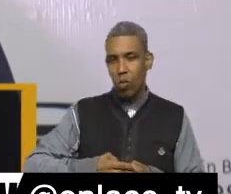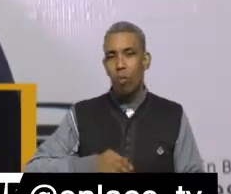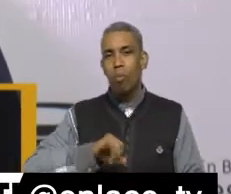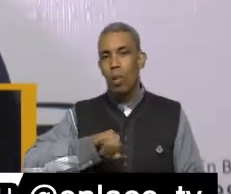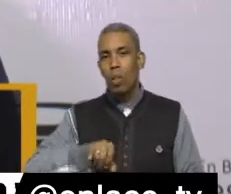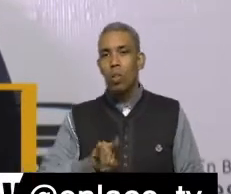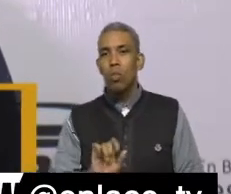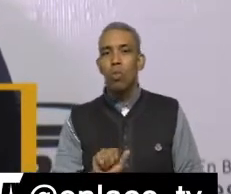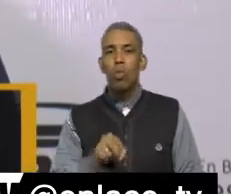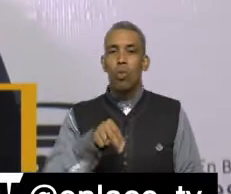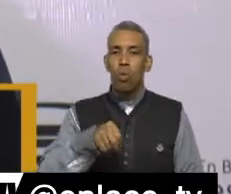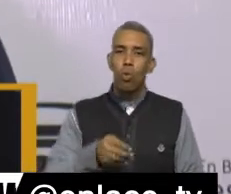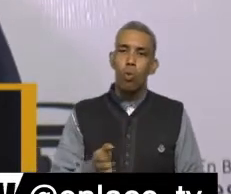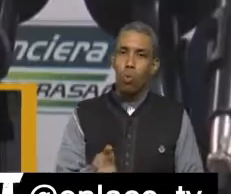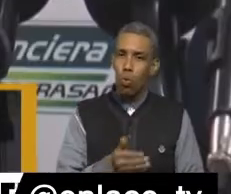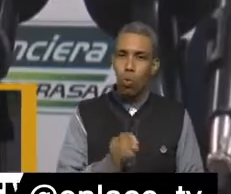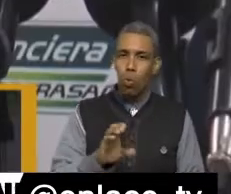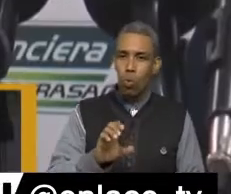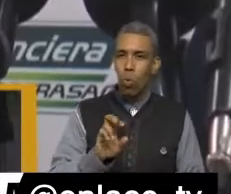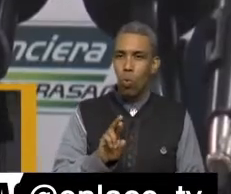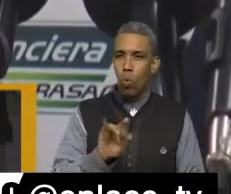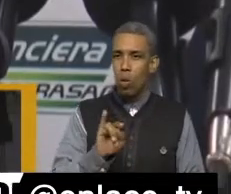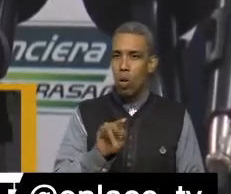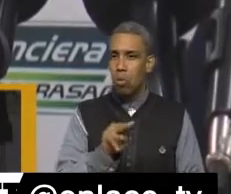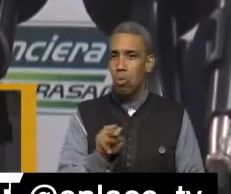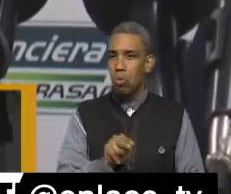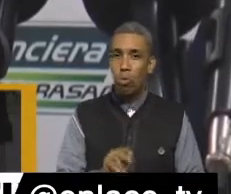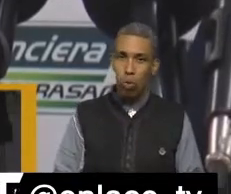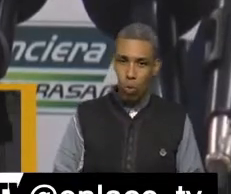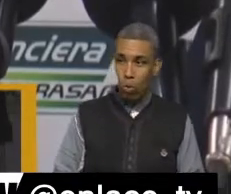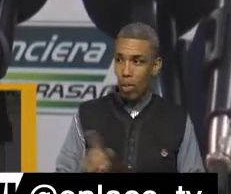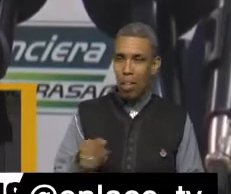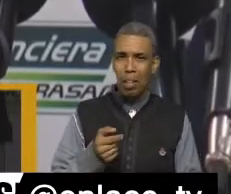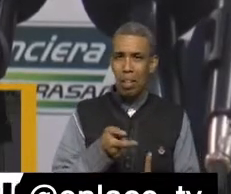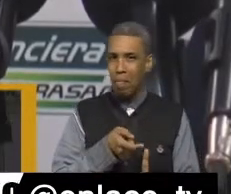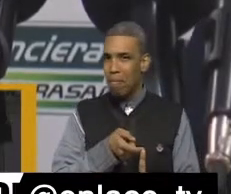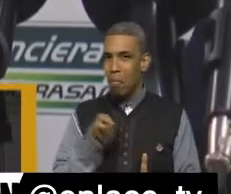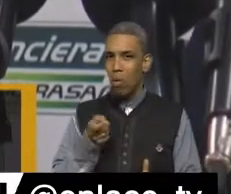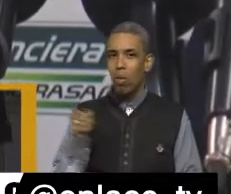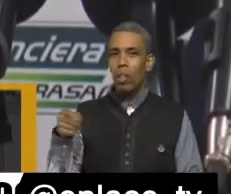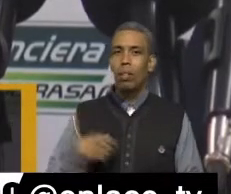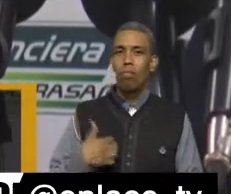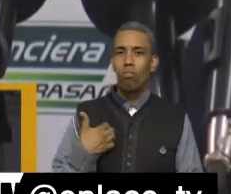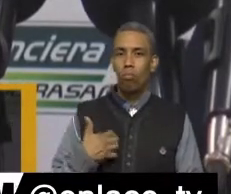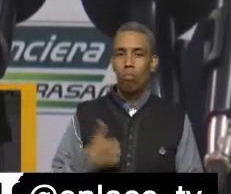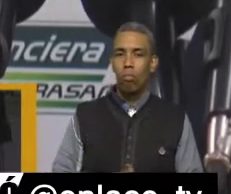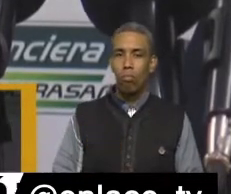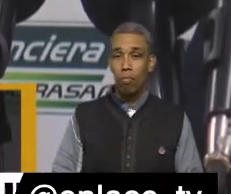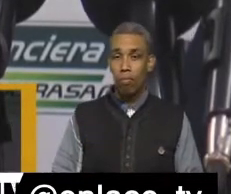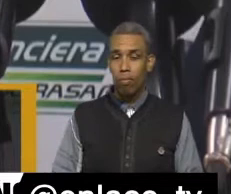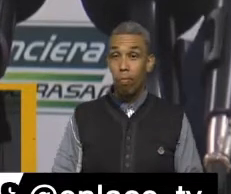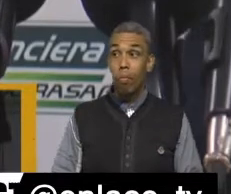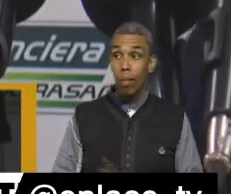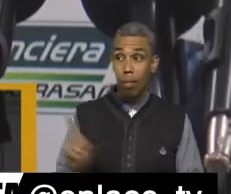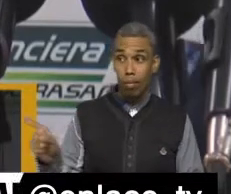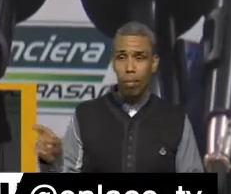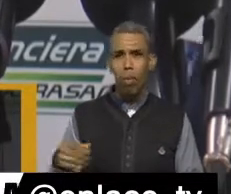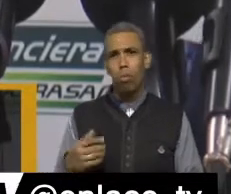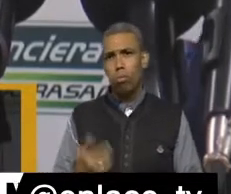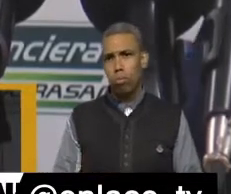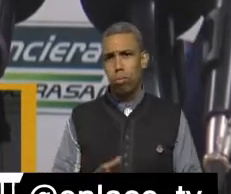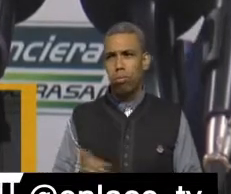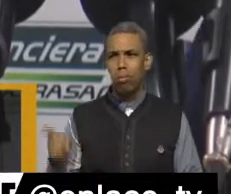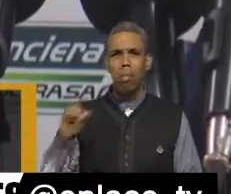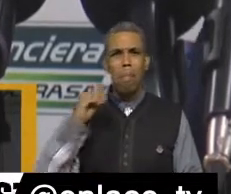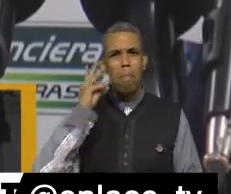el argentino Juan Cruz Real. Con el nombre de Juan, es una persona que tiene una muy buena